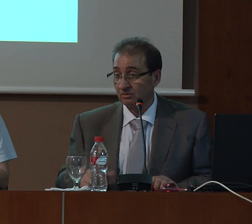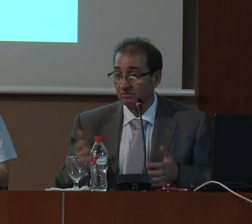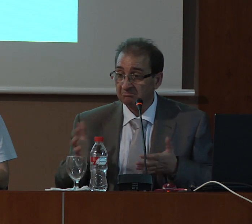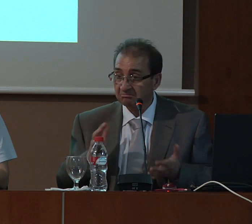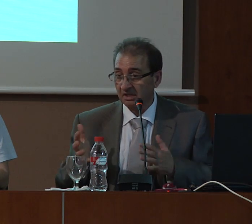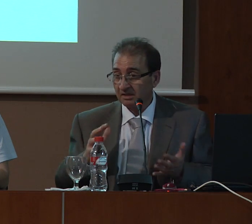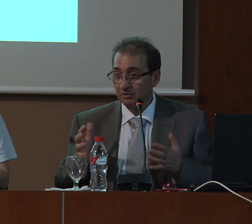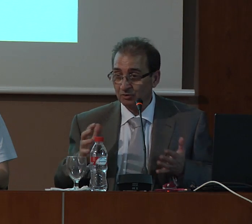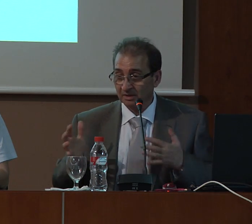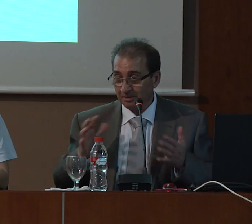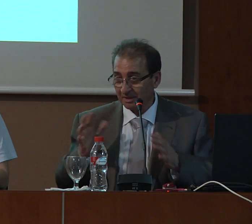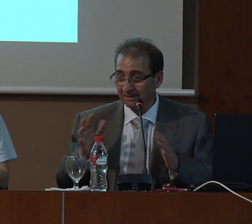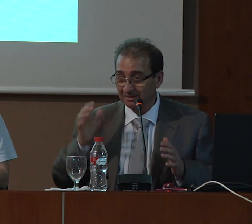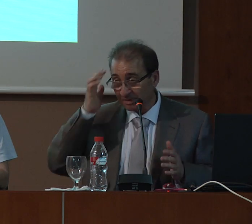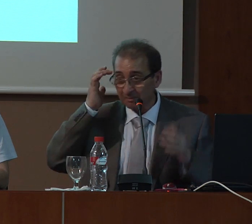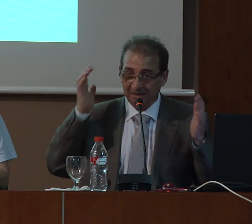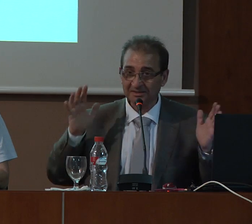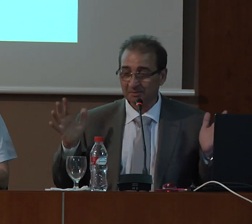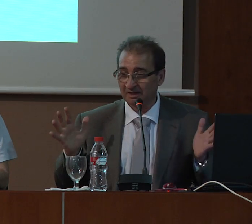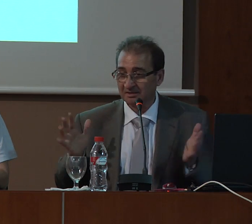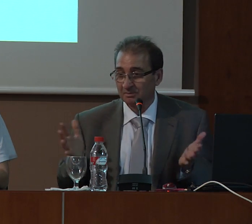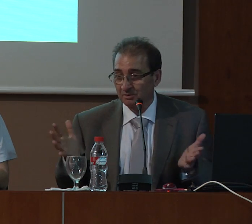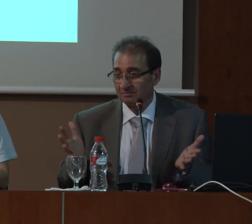sea que yo no sé, la gente siempre es